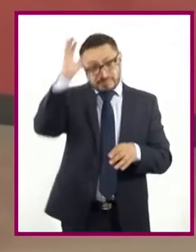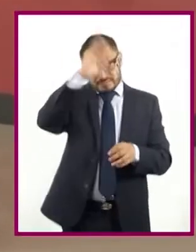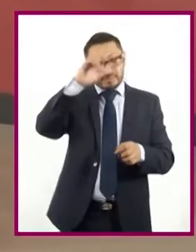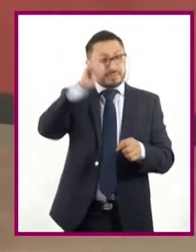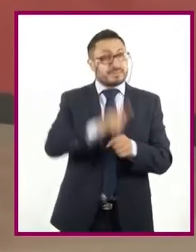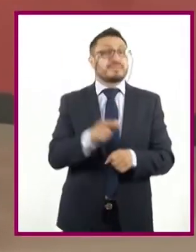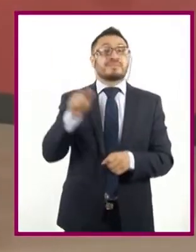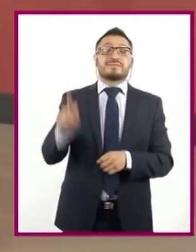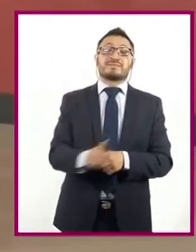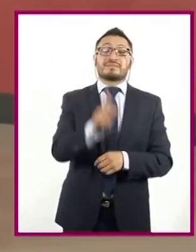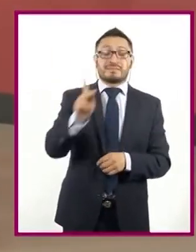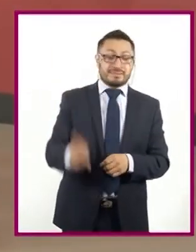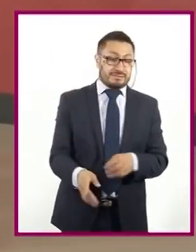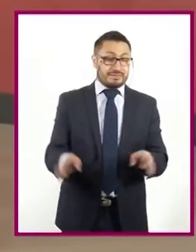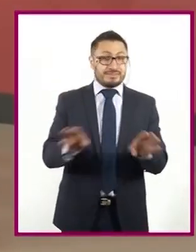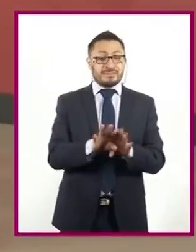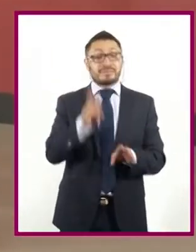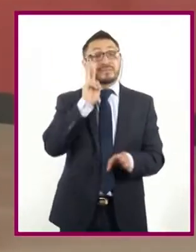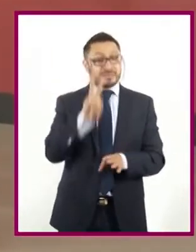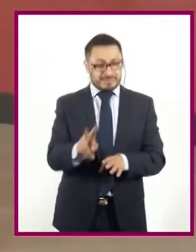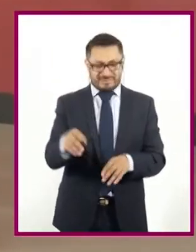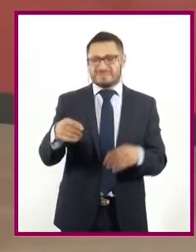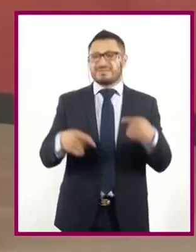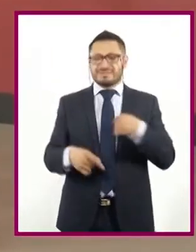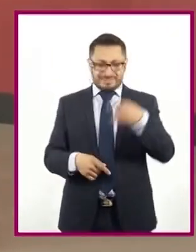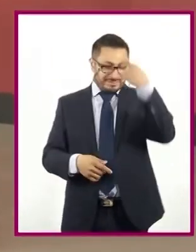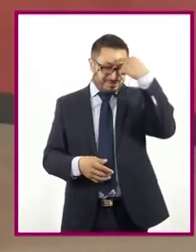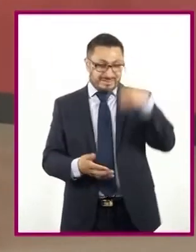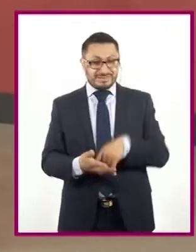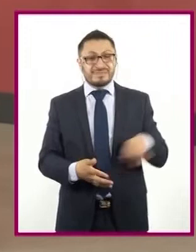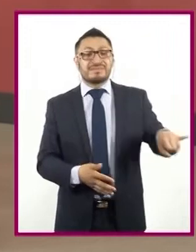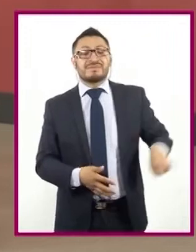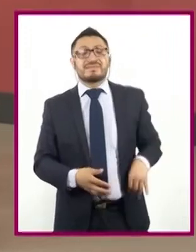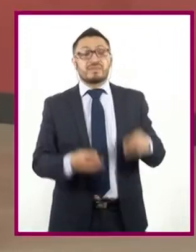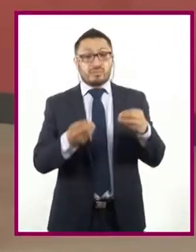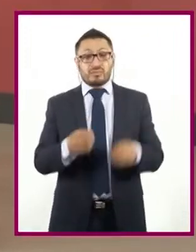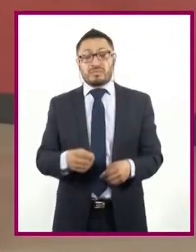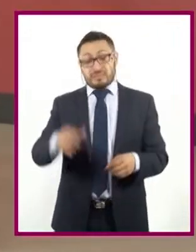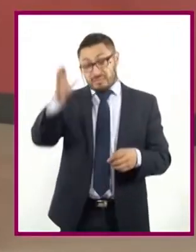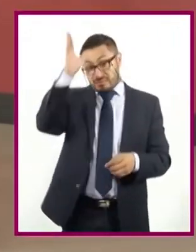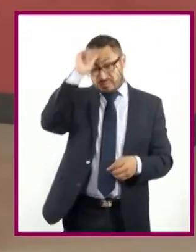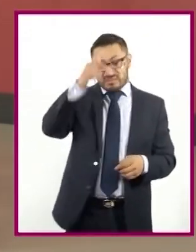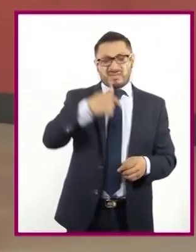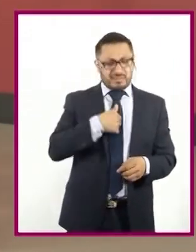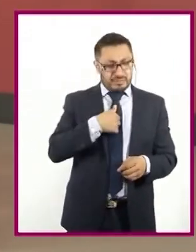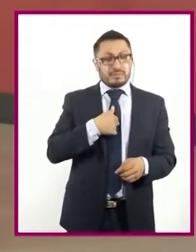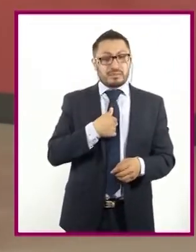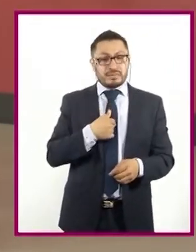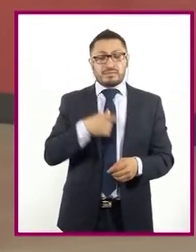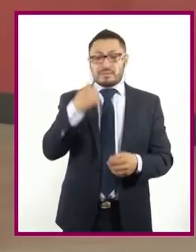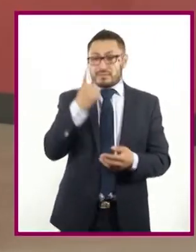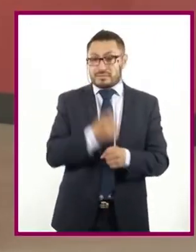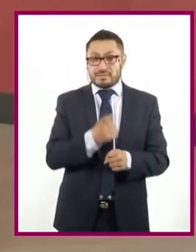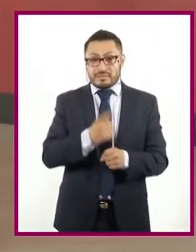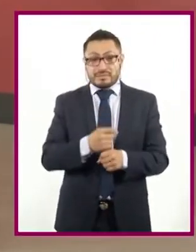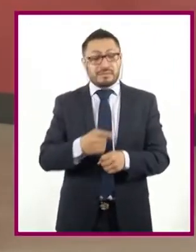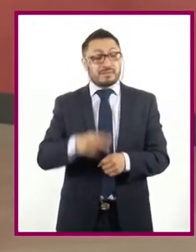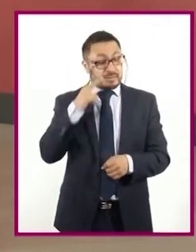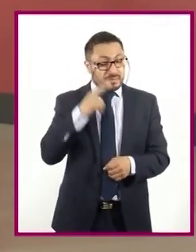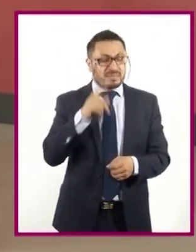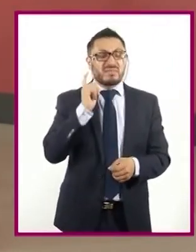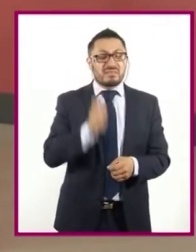¿Qué te parece? Me parece muy interesante. Si no tienes inconveniente, yo tomaré la primera. Y